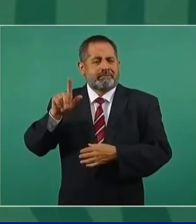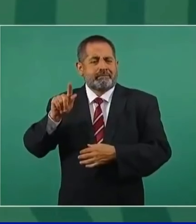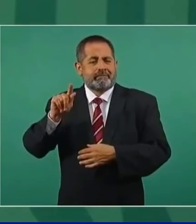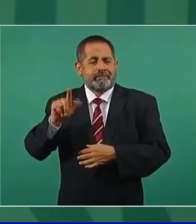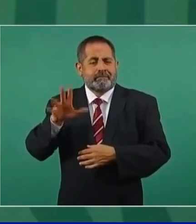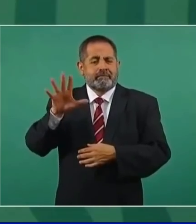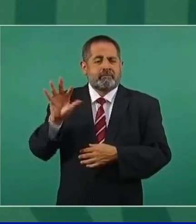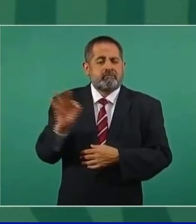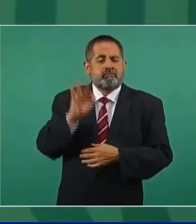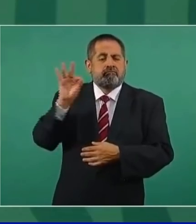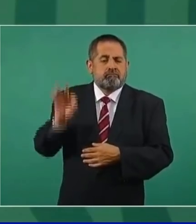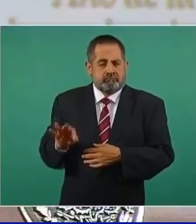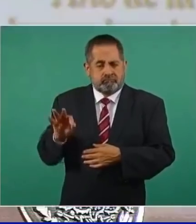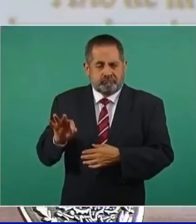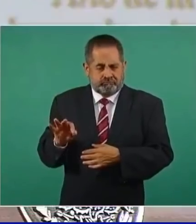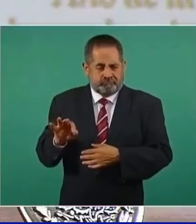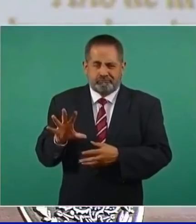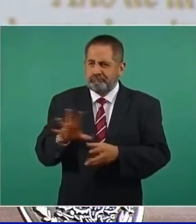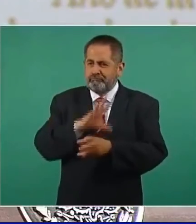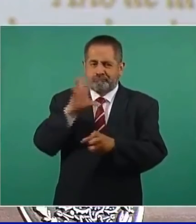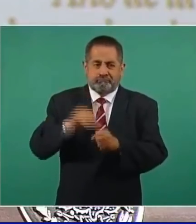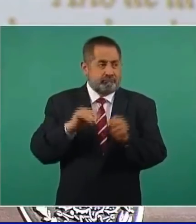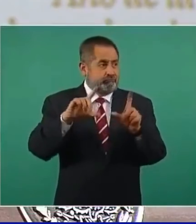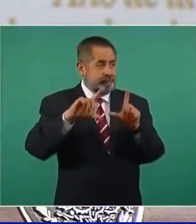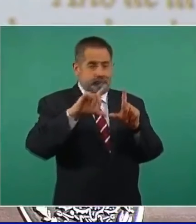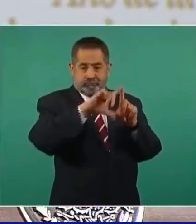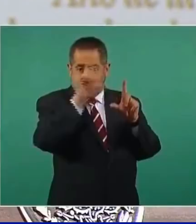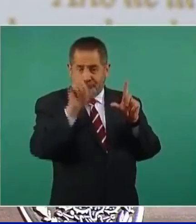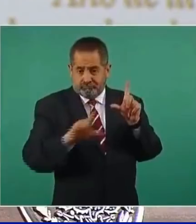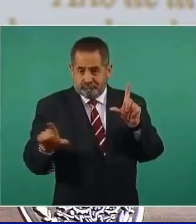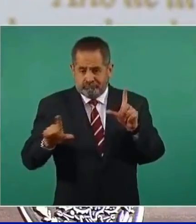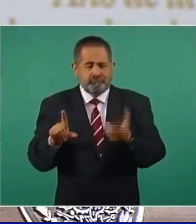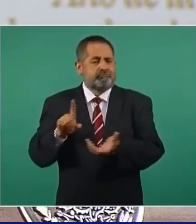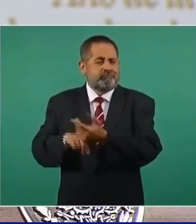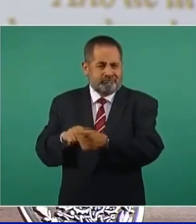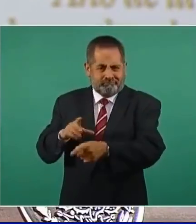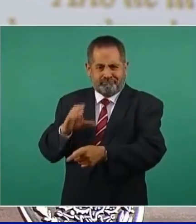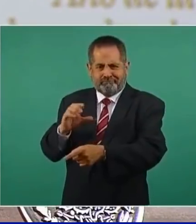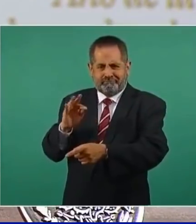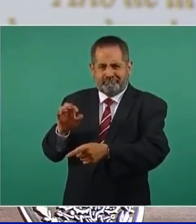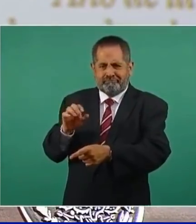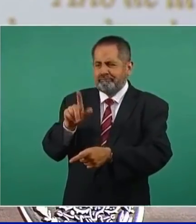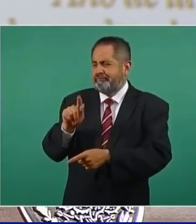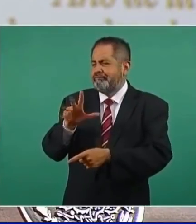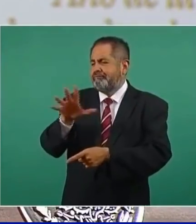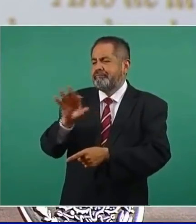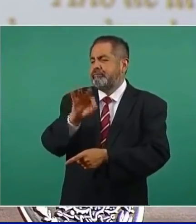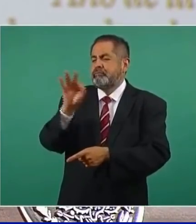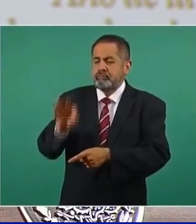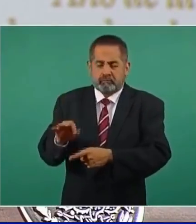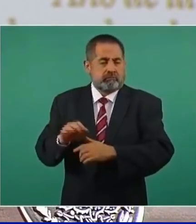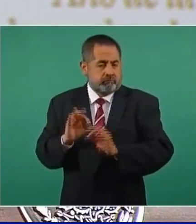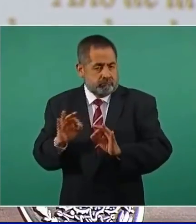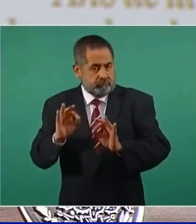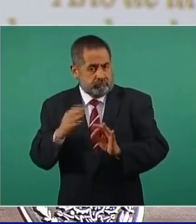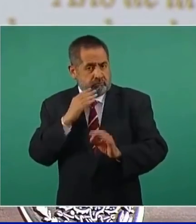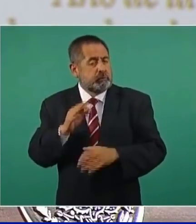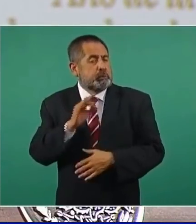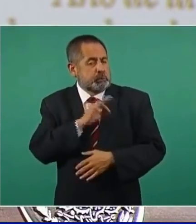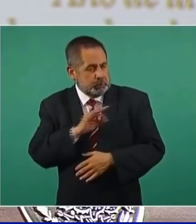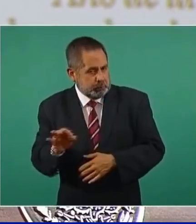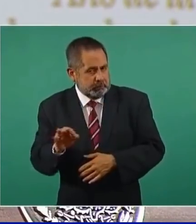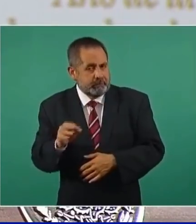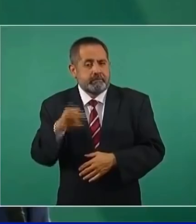75% de toda la energía eléctrica que consumimos. Pero solo se le permite a la Comisión Federal